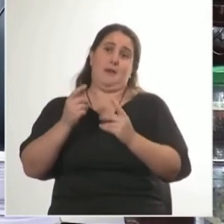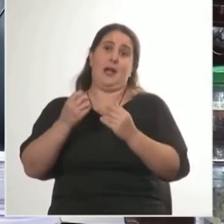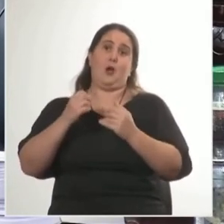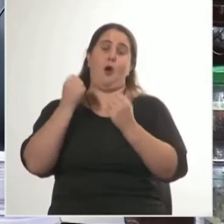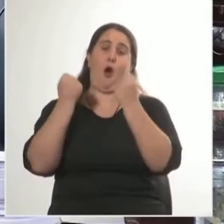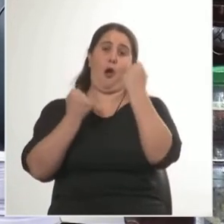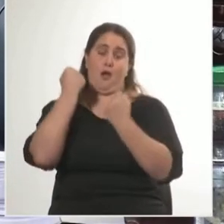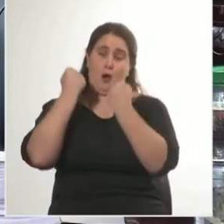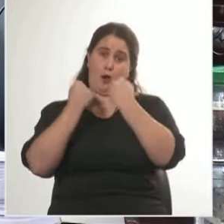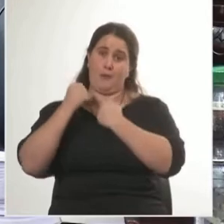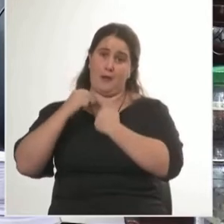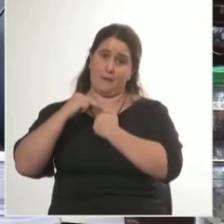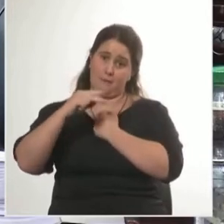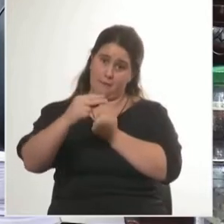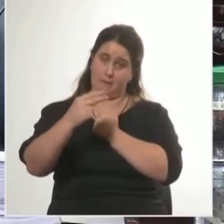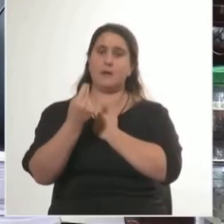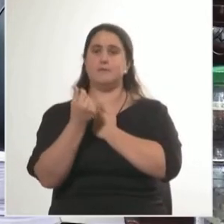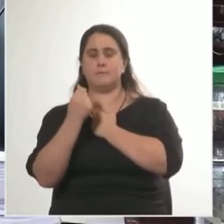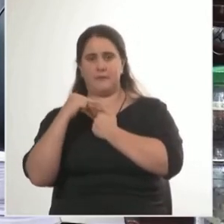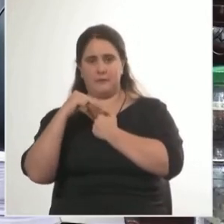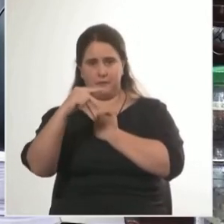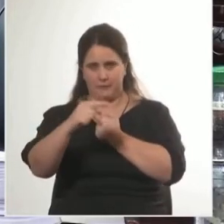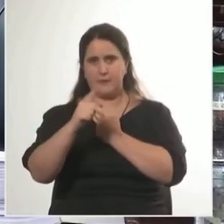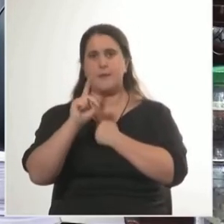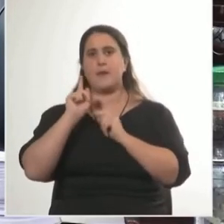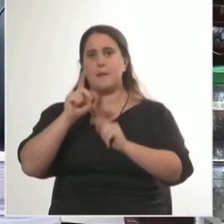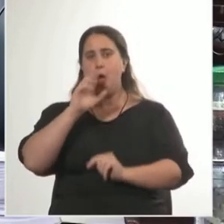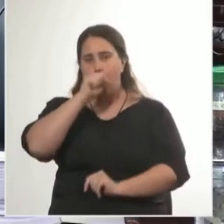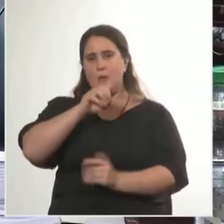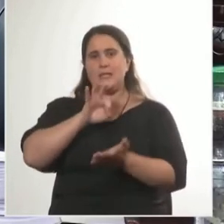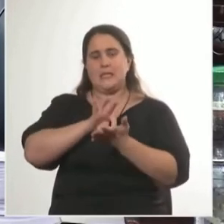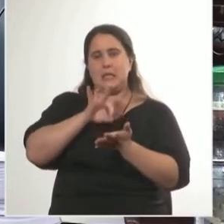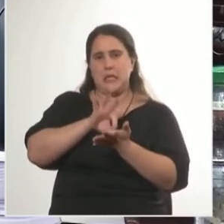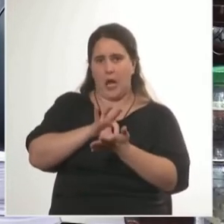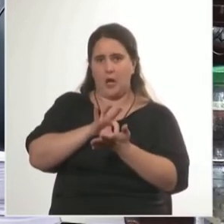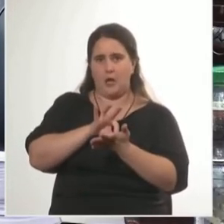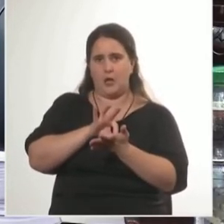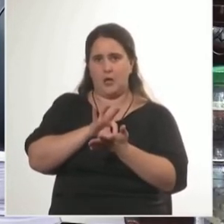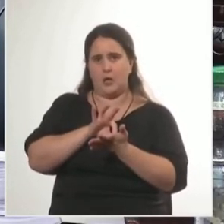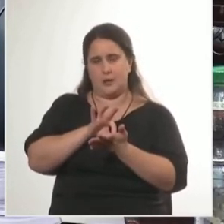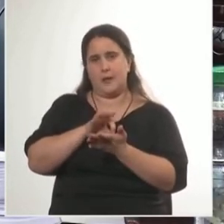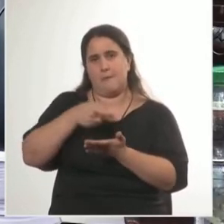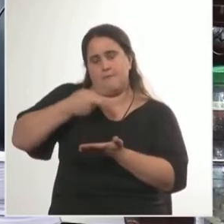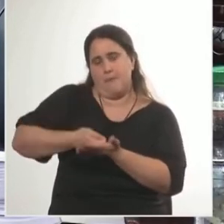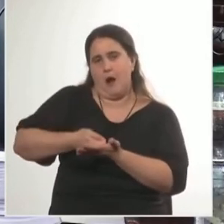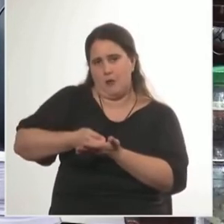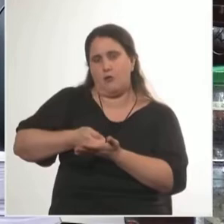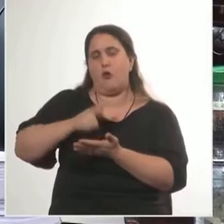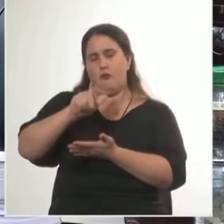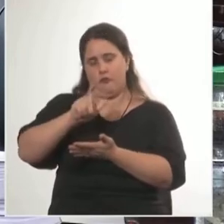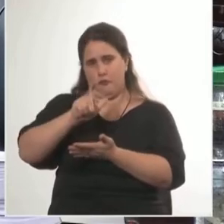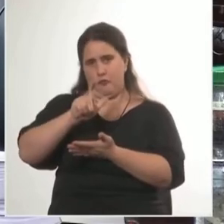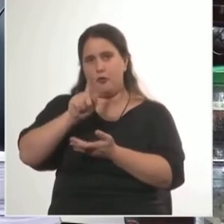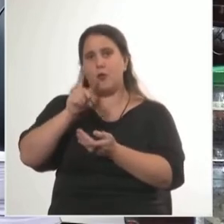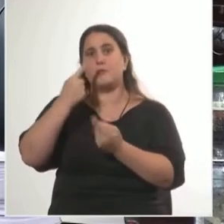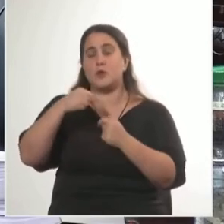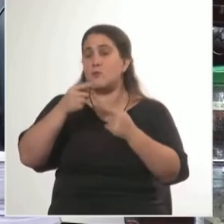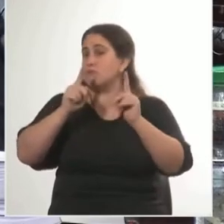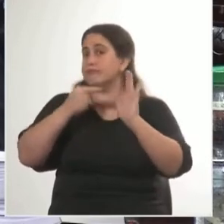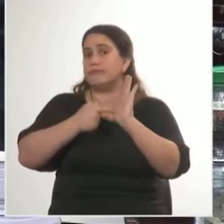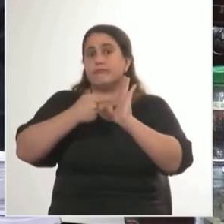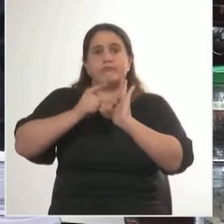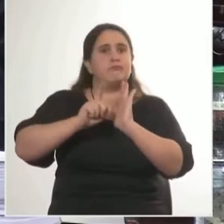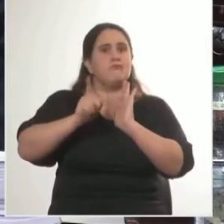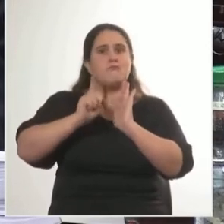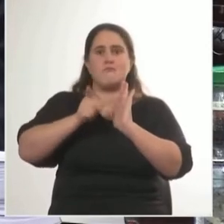financiera y además de la solidez del sistema de pagos. O sea, la propia